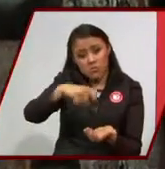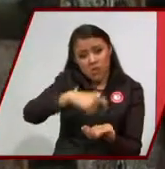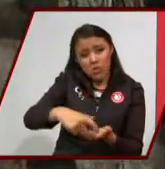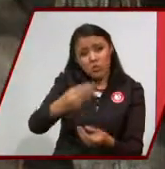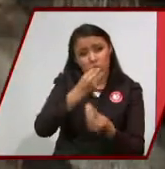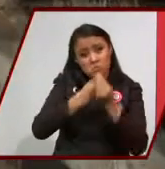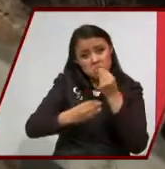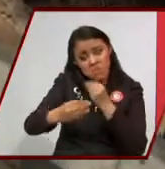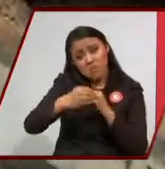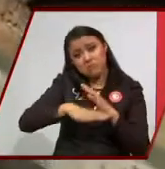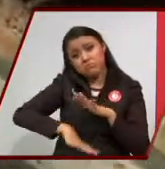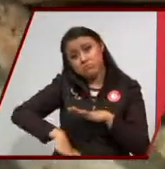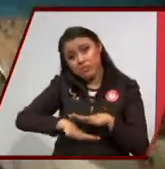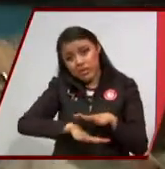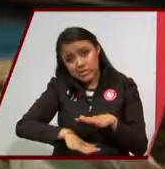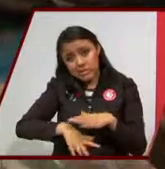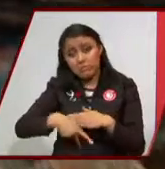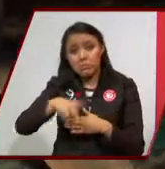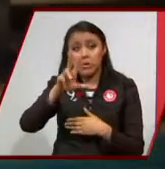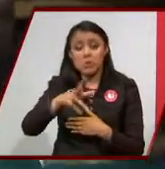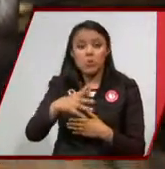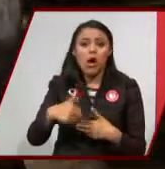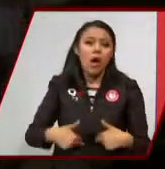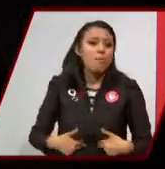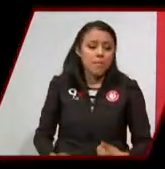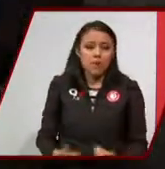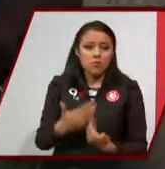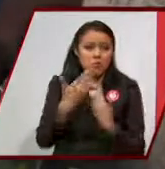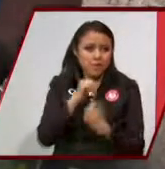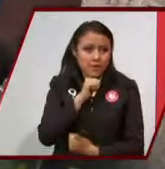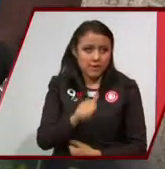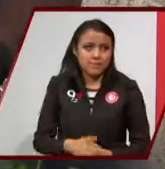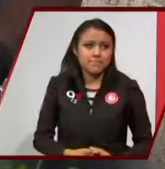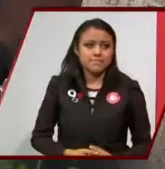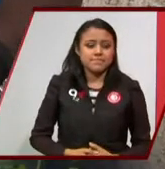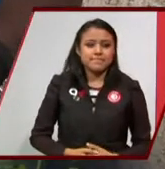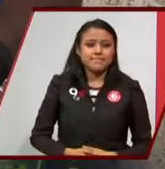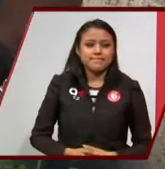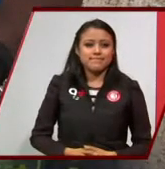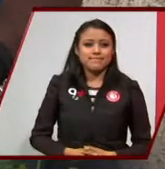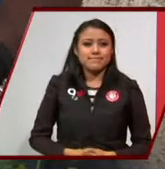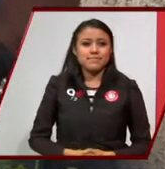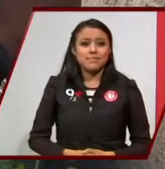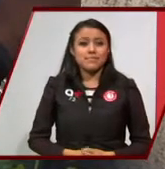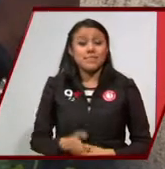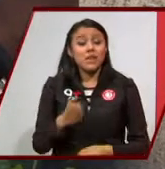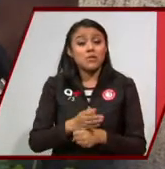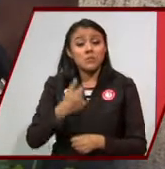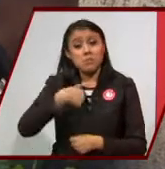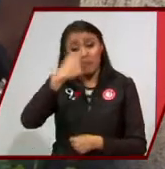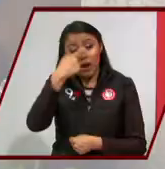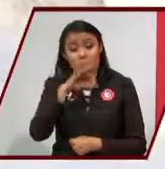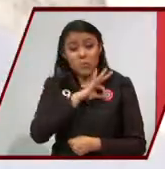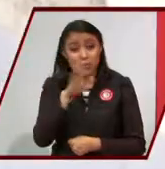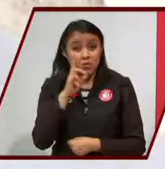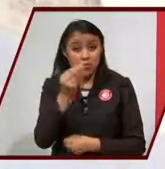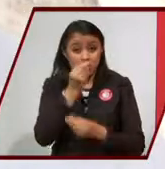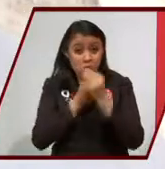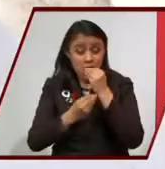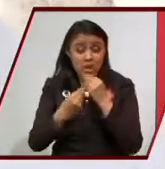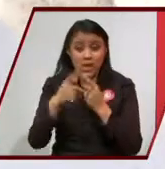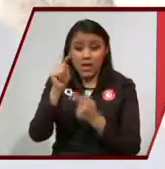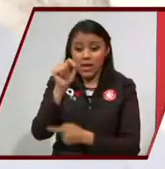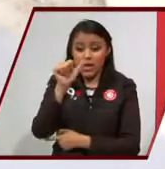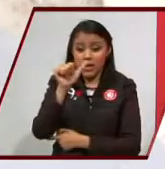muy sencilla, pero que les quite el hambre. Y que era para, pues para sacar qué comer. Tranquilino